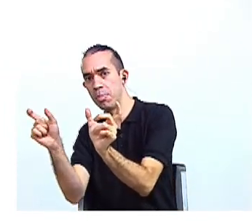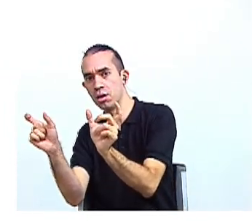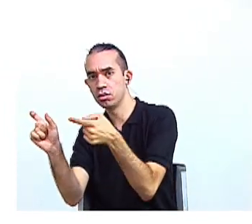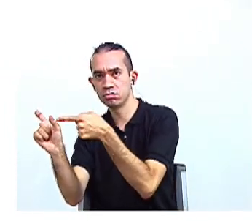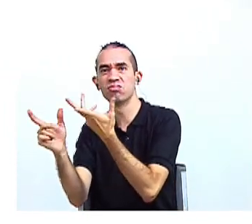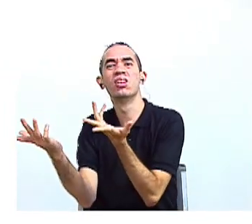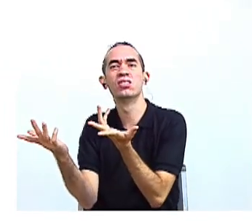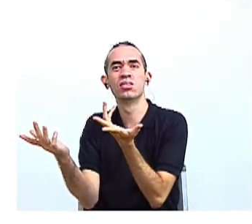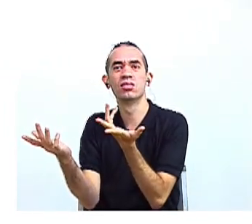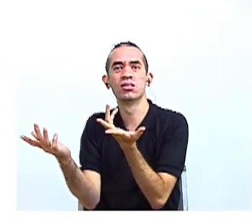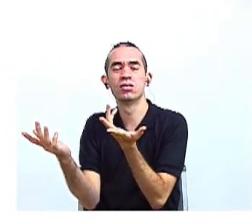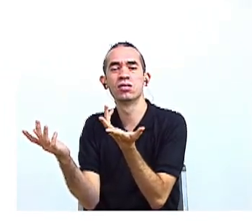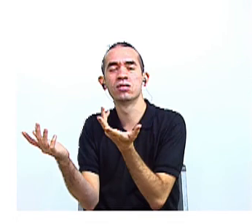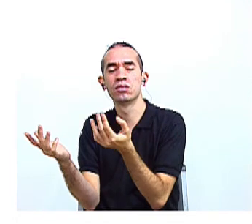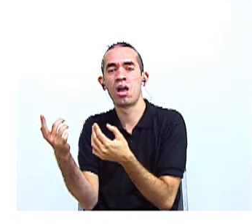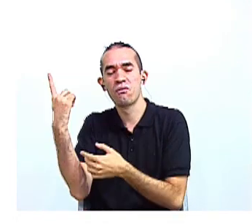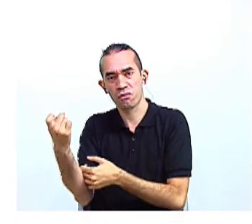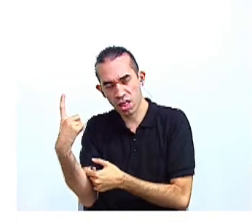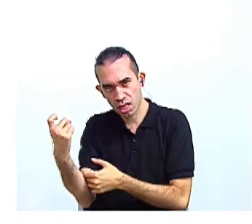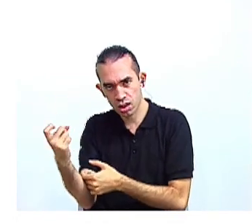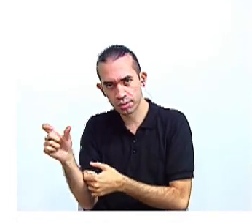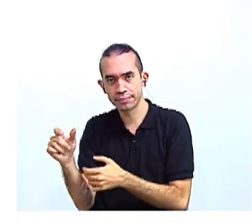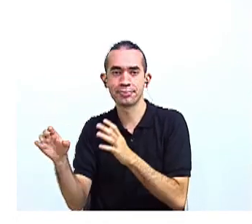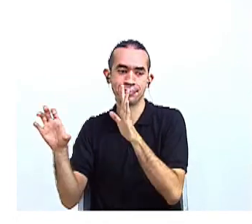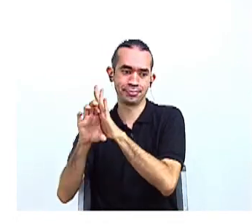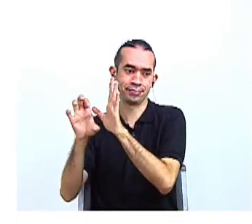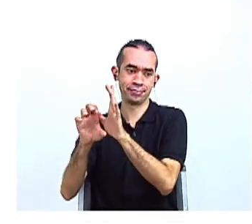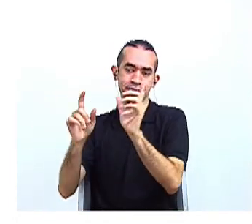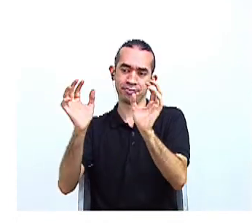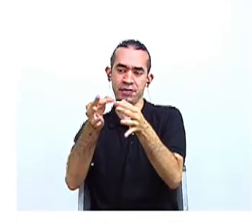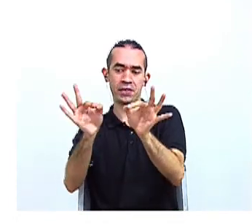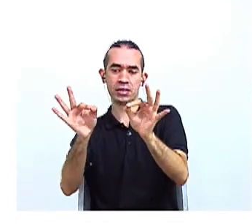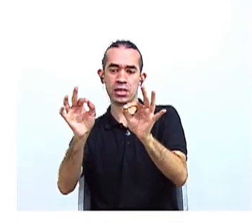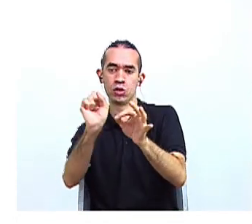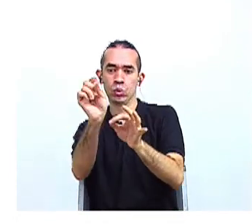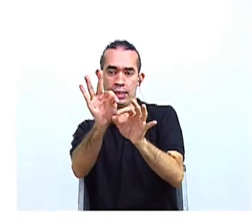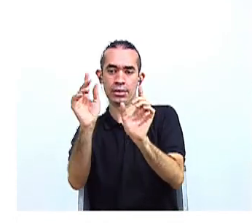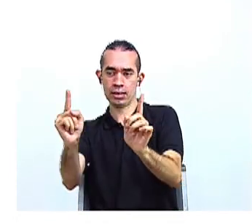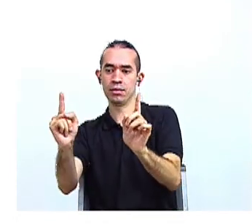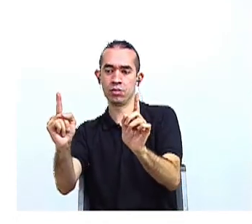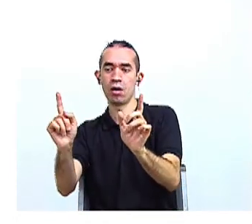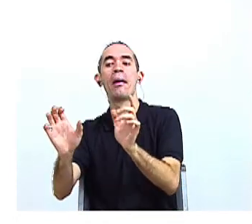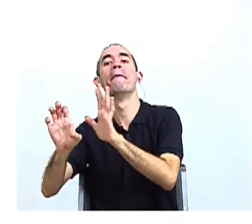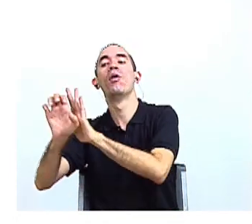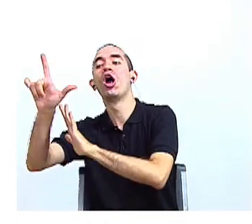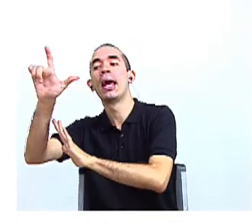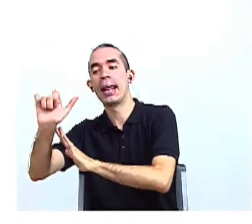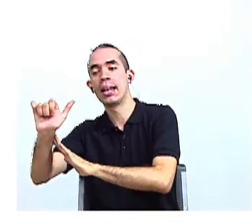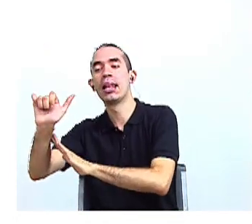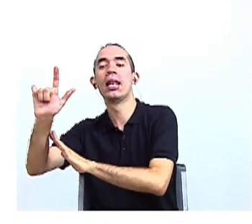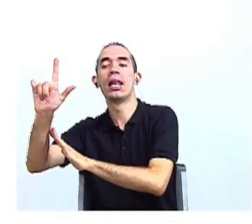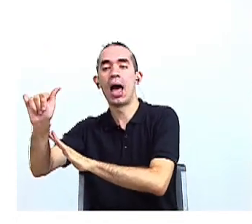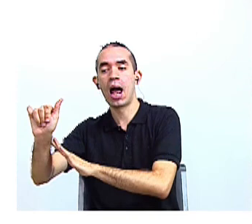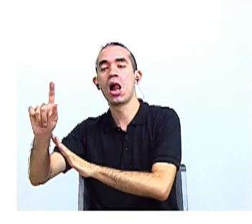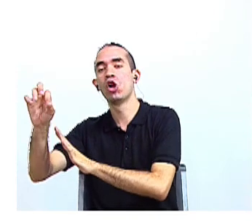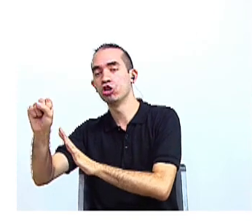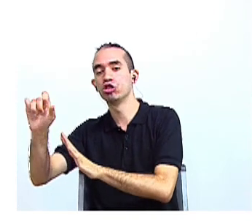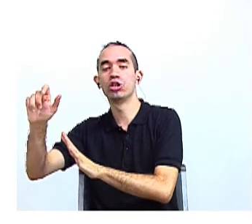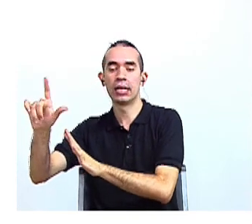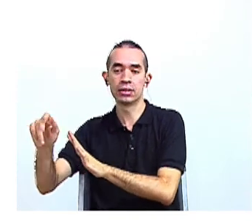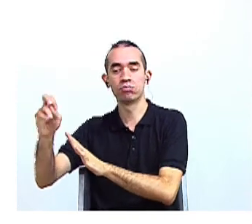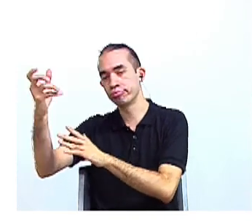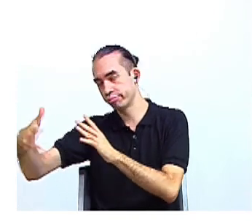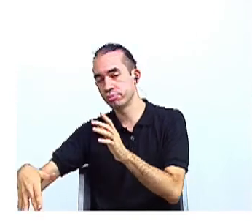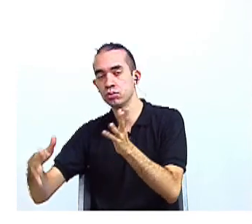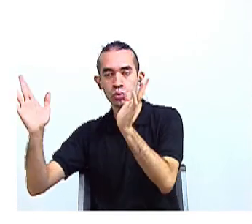determinante? Bueno, es la palabra que antecede a esta frase nominal, como un artículo. En este caso, no